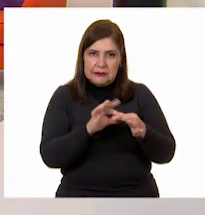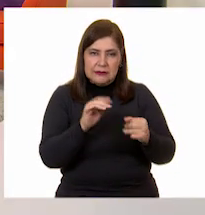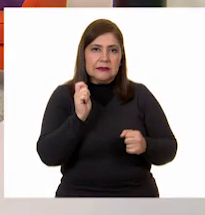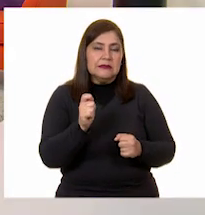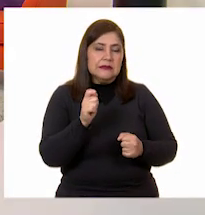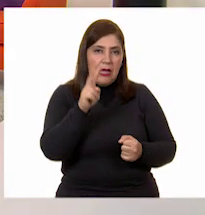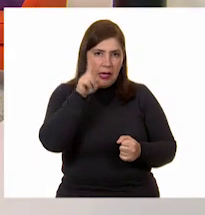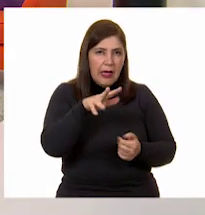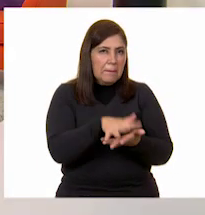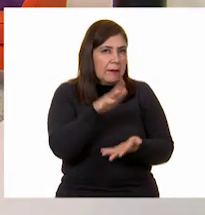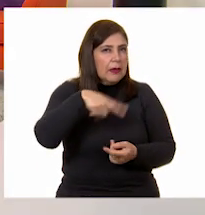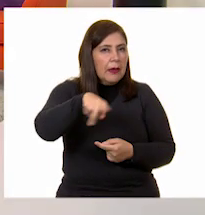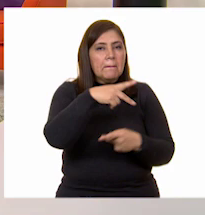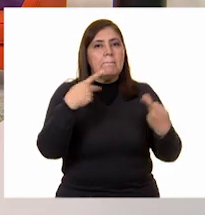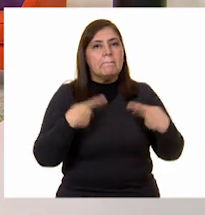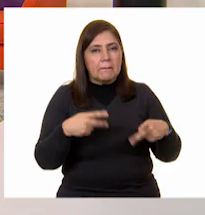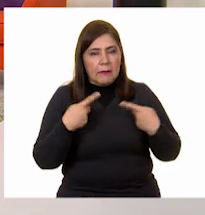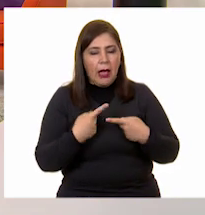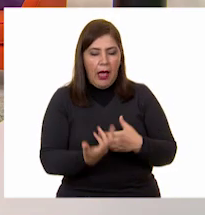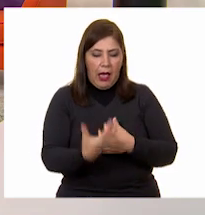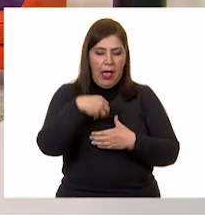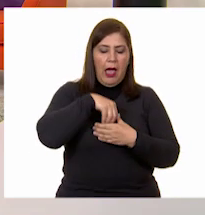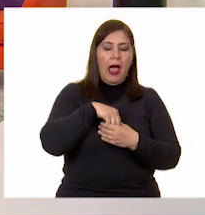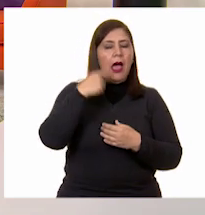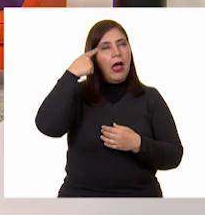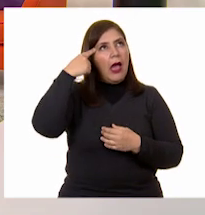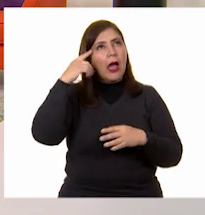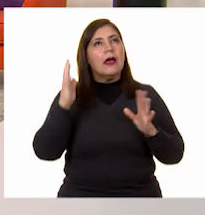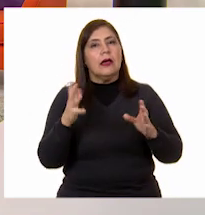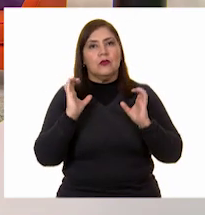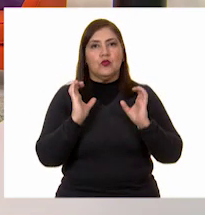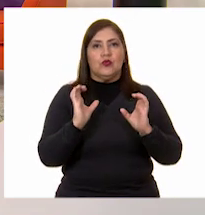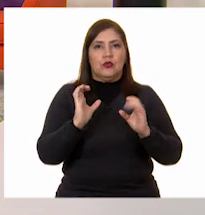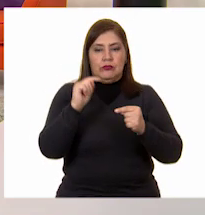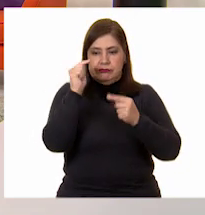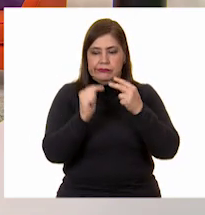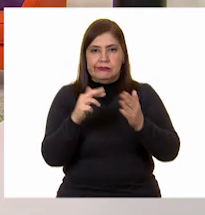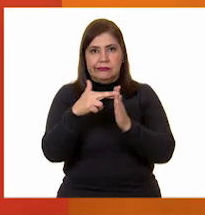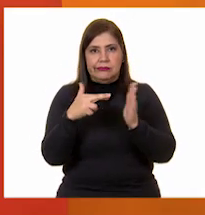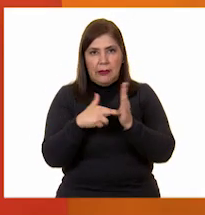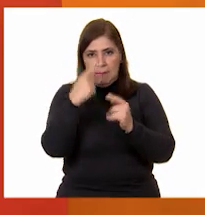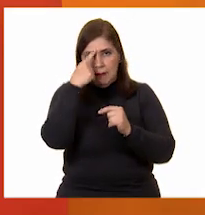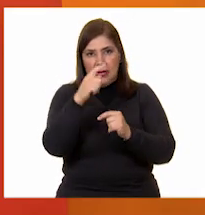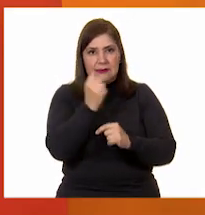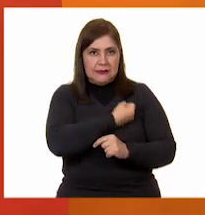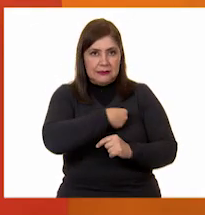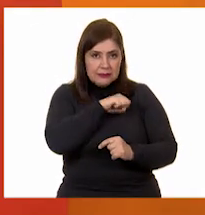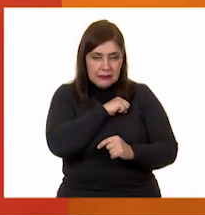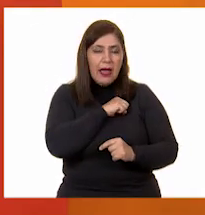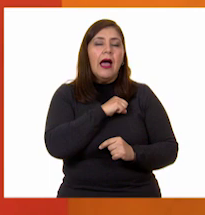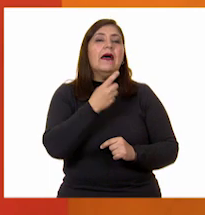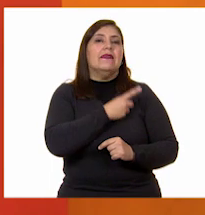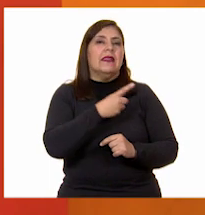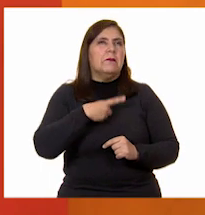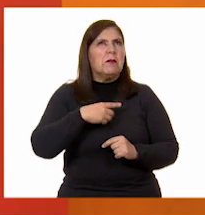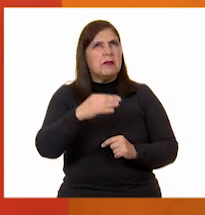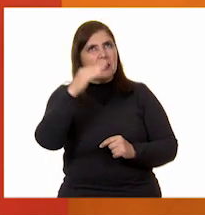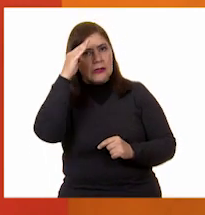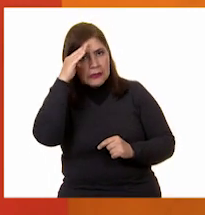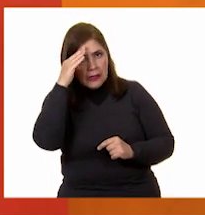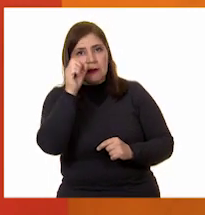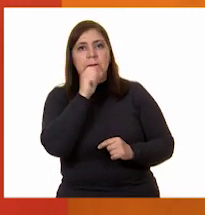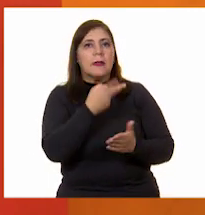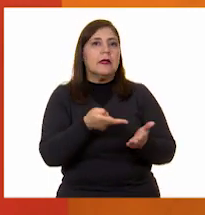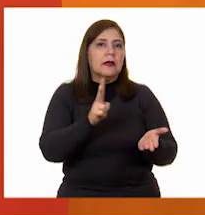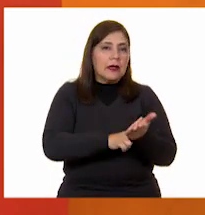la mayoría de la población ha incorporado prácticas para el cuidado de la salud, reflexionamos acerca de que debemos